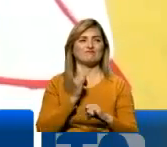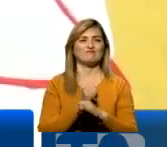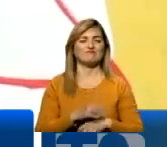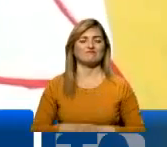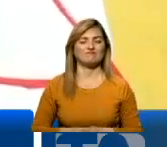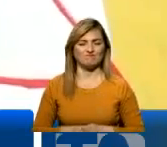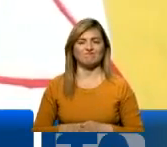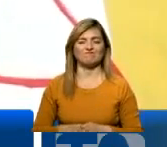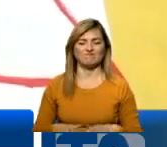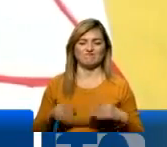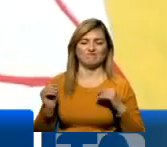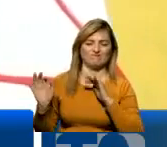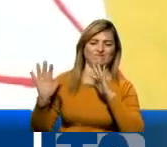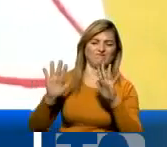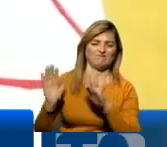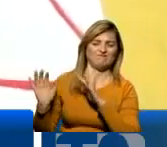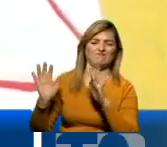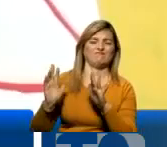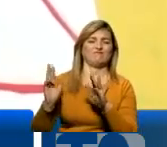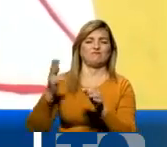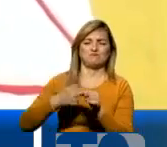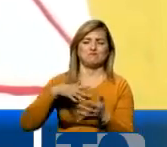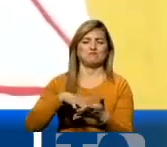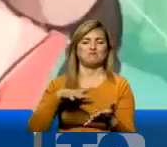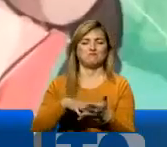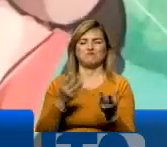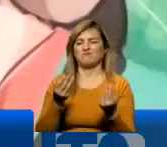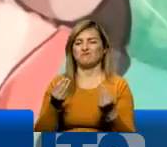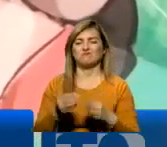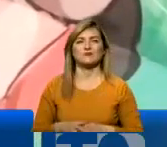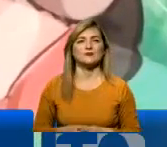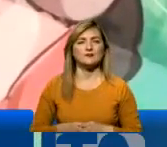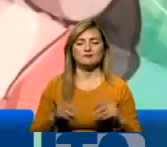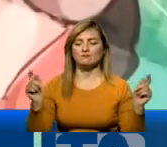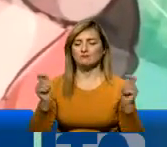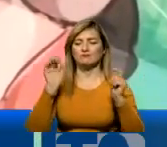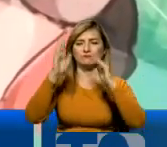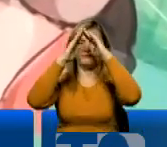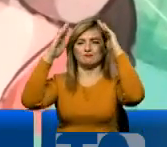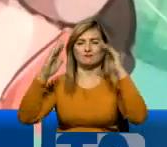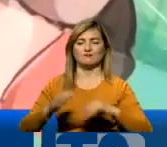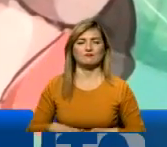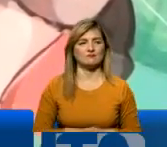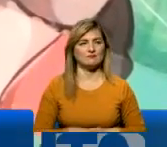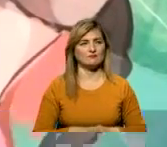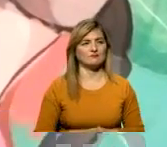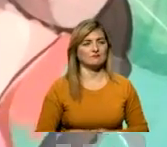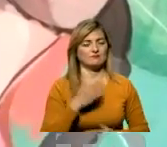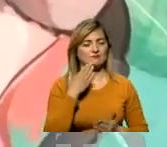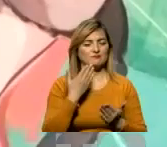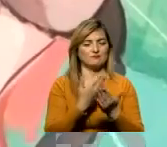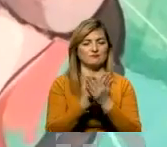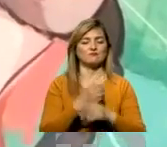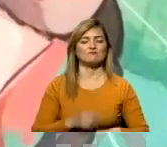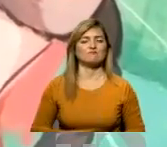Alejandro Heremera, por acoger a cientos y cientos de corazones que en esta ocasión van a celebrar desde sus domicilios. Muy bien, muchísimas gracias.